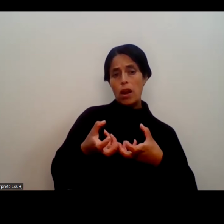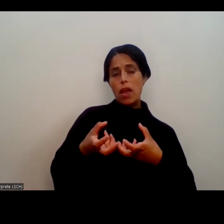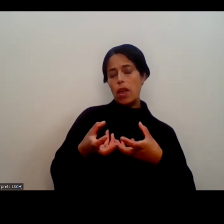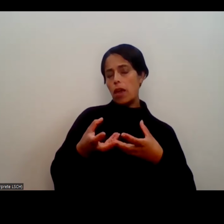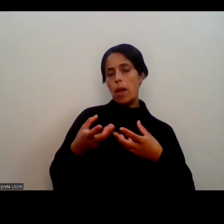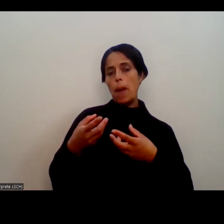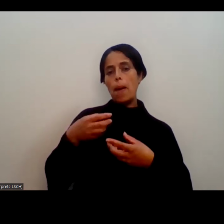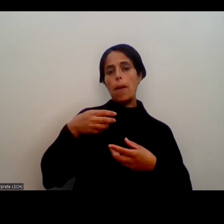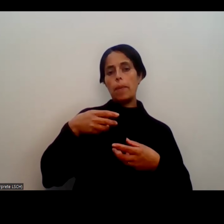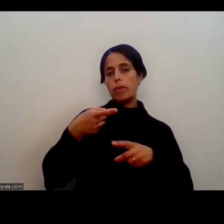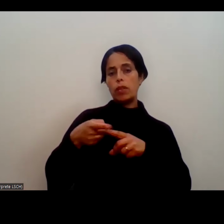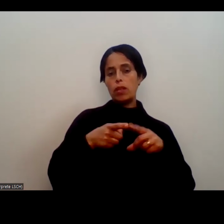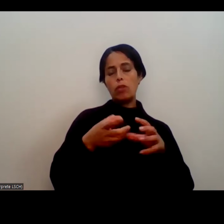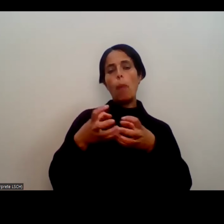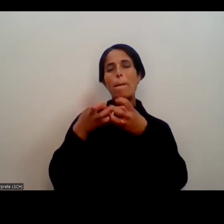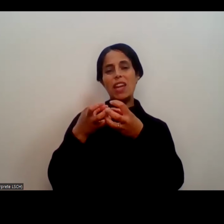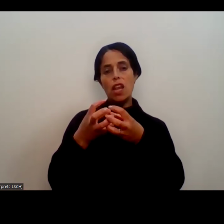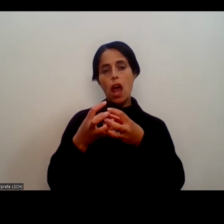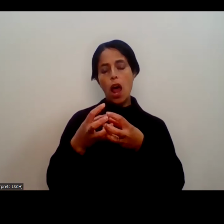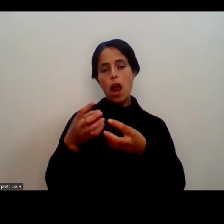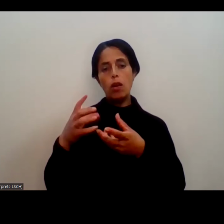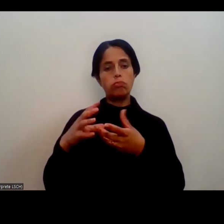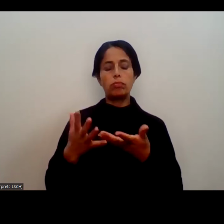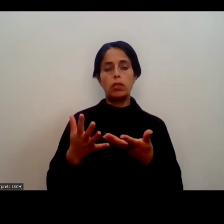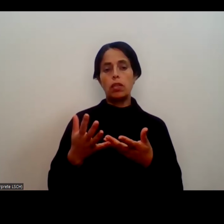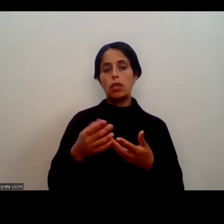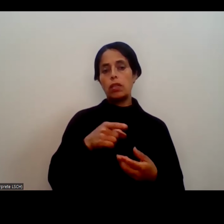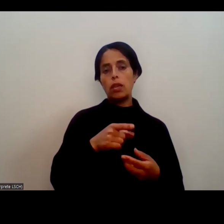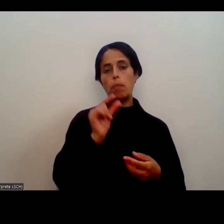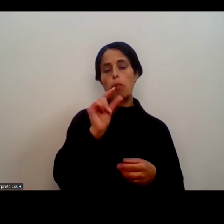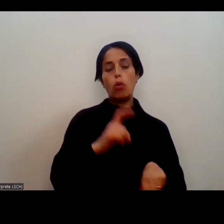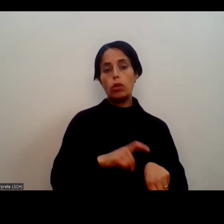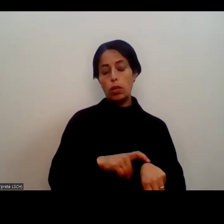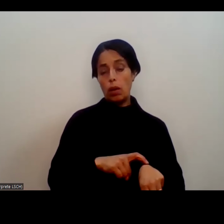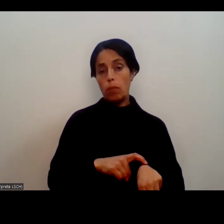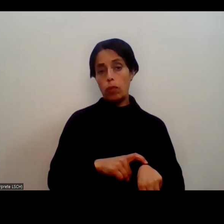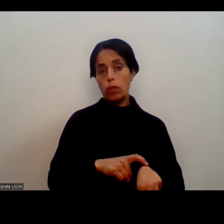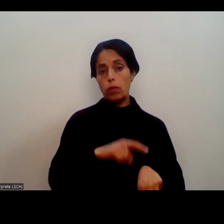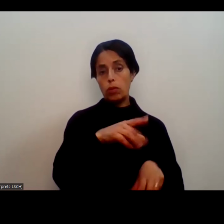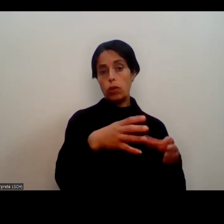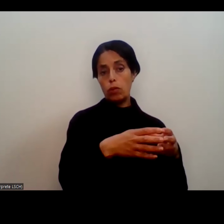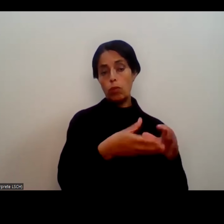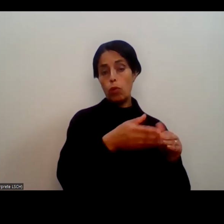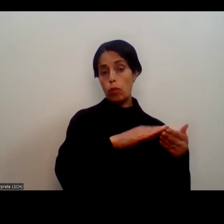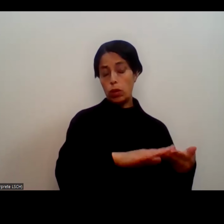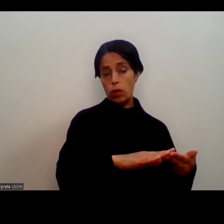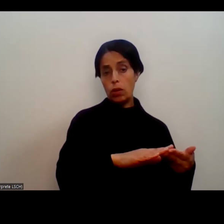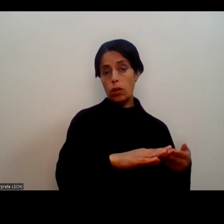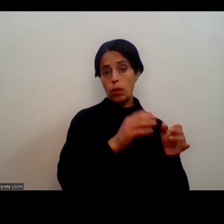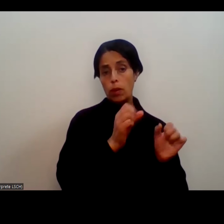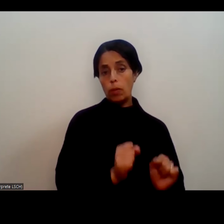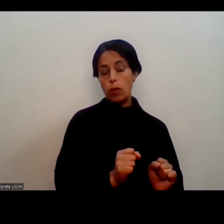una escala muchísimo mayor. Entonces, es muy poco el tiempo que les va quedando para